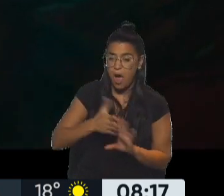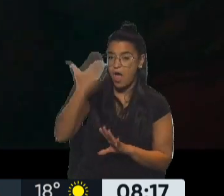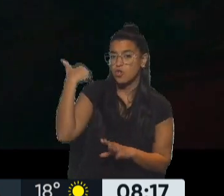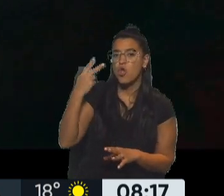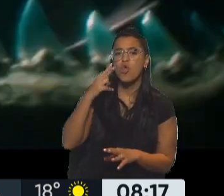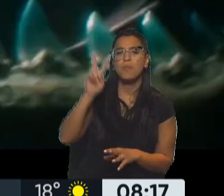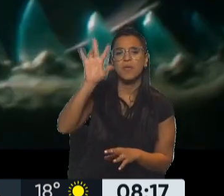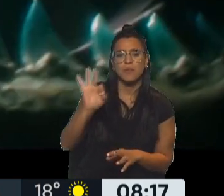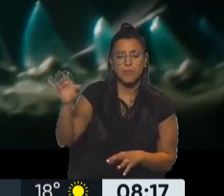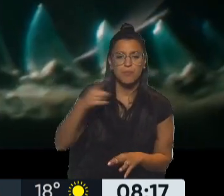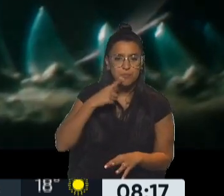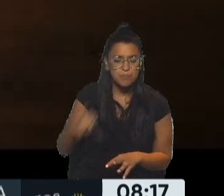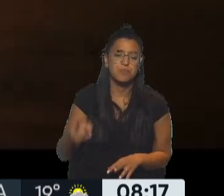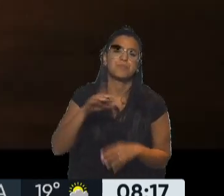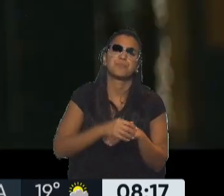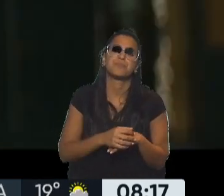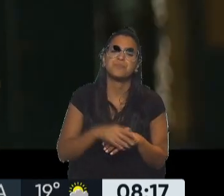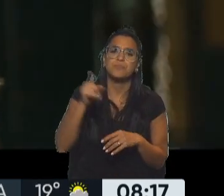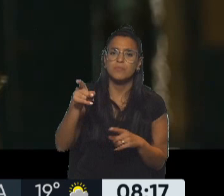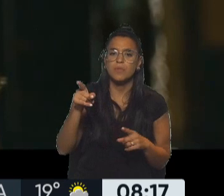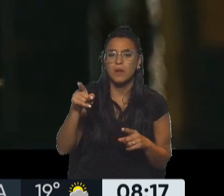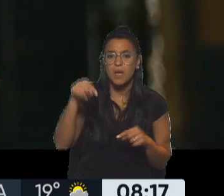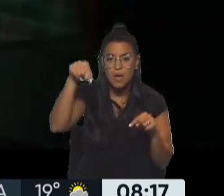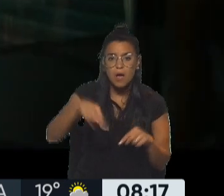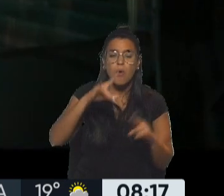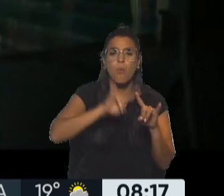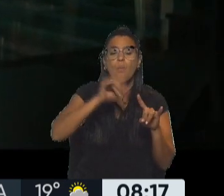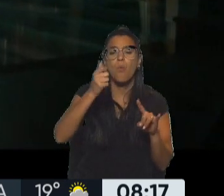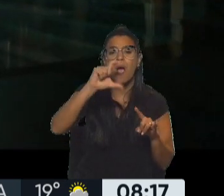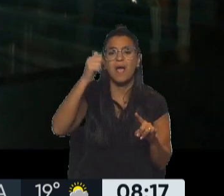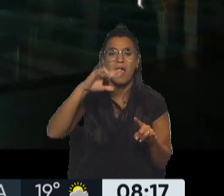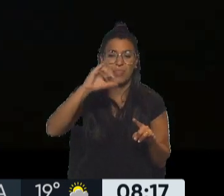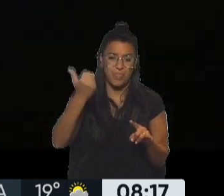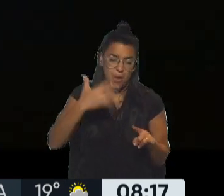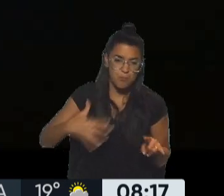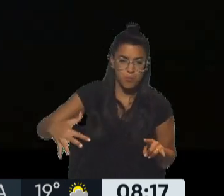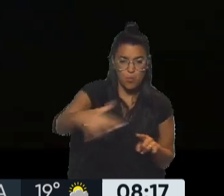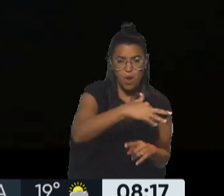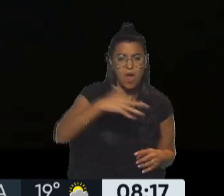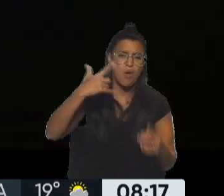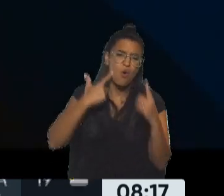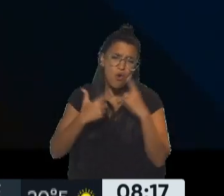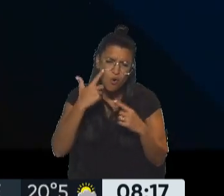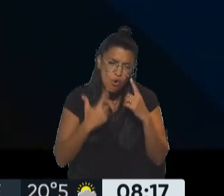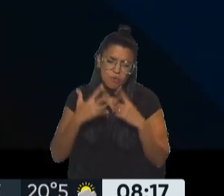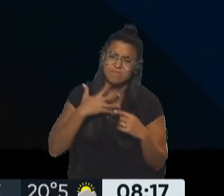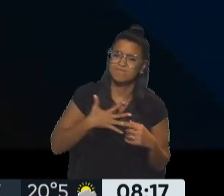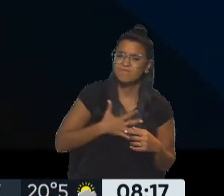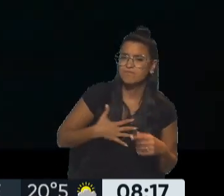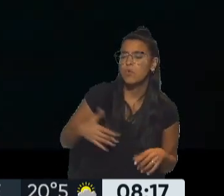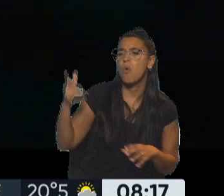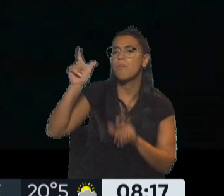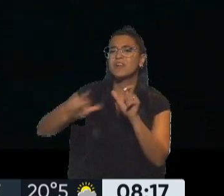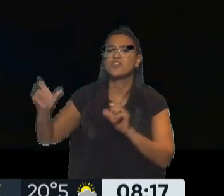que lo personificó, Chadwick Boseman. Y mientras en Wakanda, este pueblo, lo lloran y desconfían de los humanos